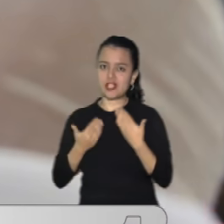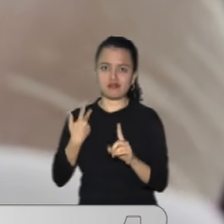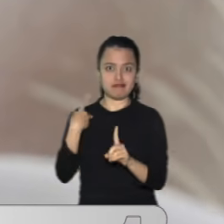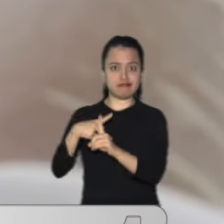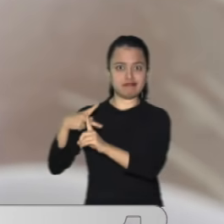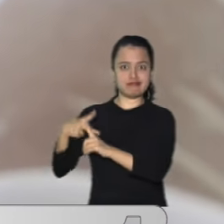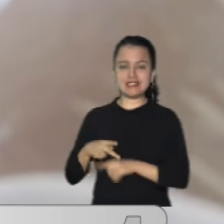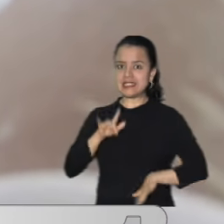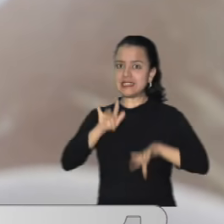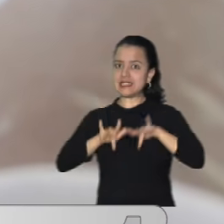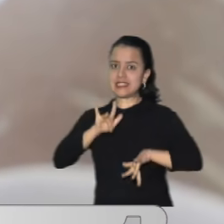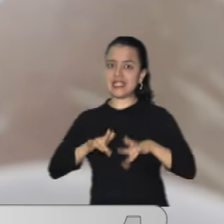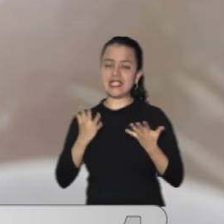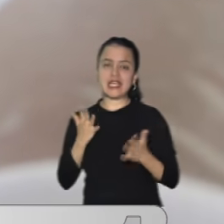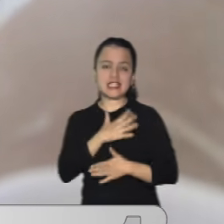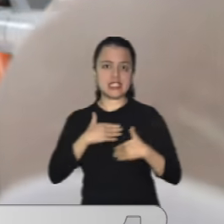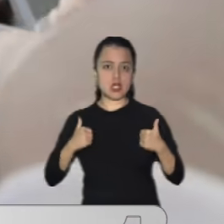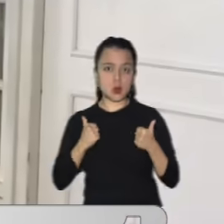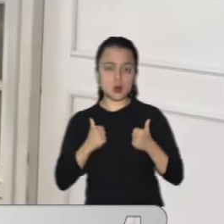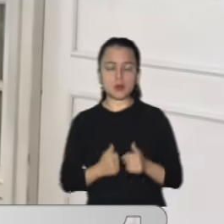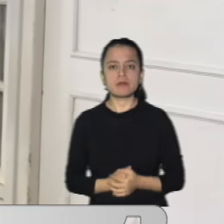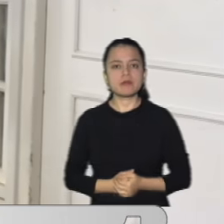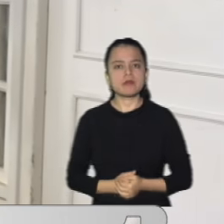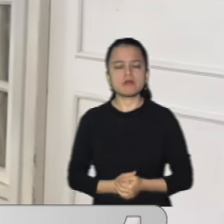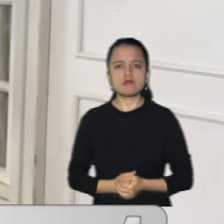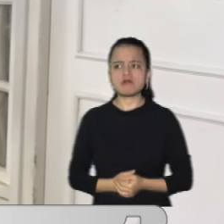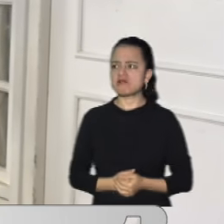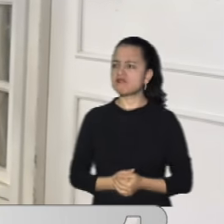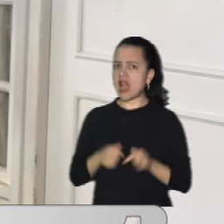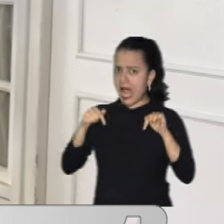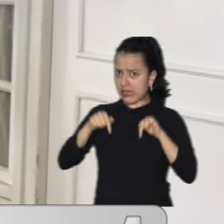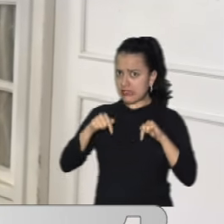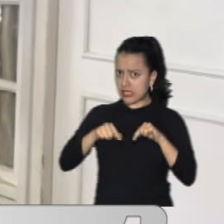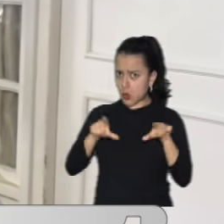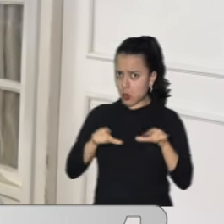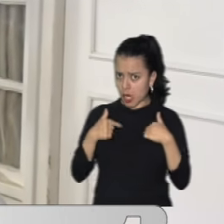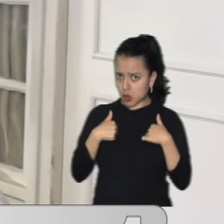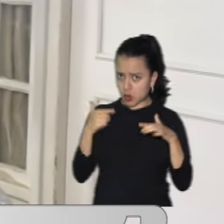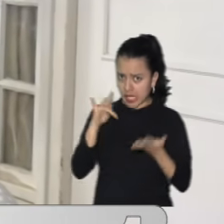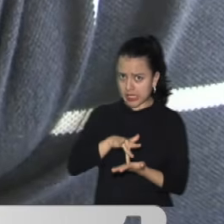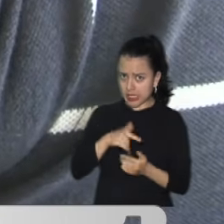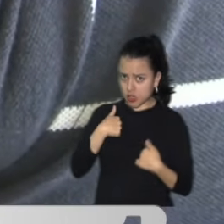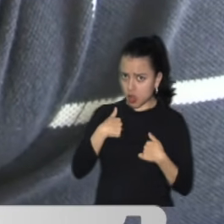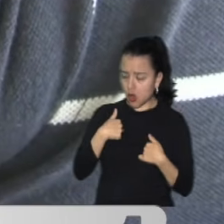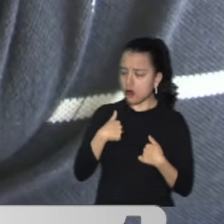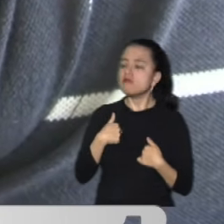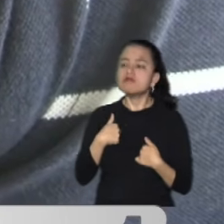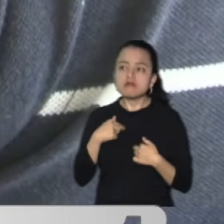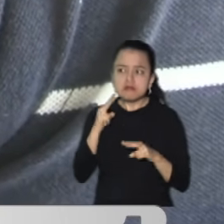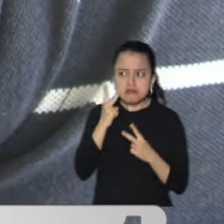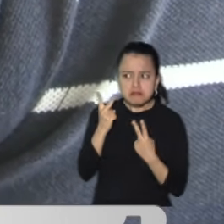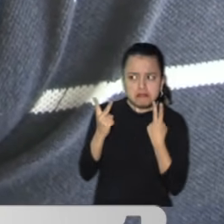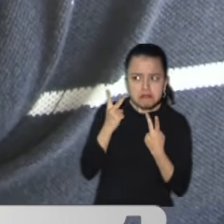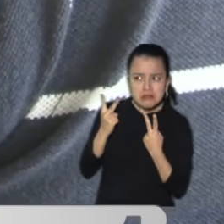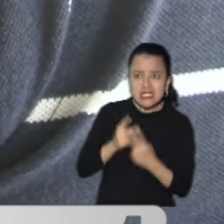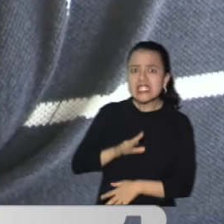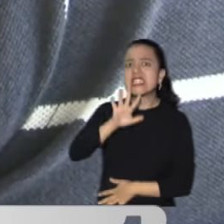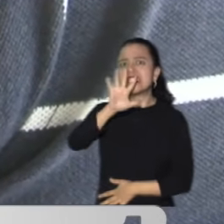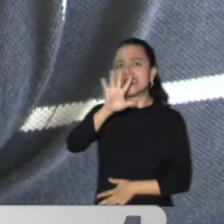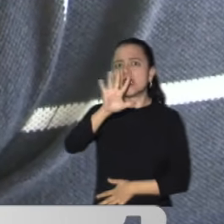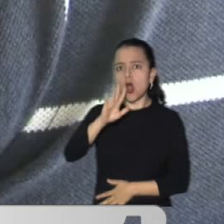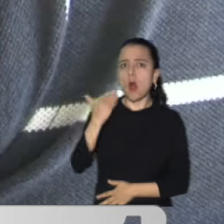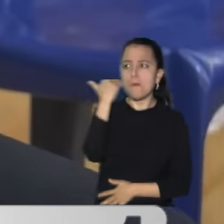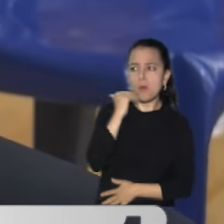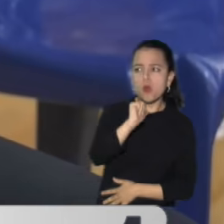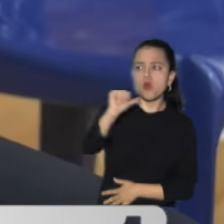Bogotá. Hasta el momento han llegado aquí 5 mujeres embarazadas que, recordemos, también hacen parte del proceso que inicia hoy. Estas